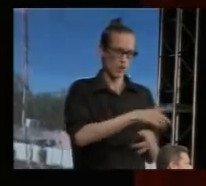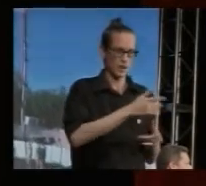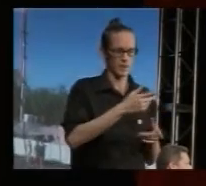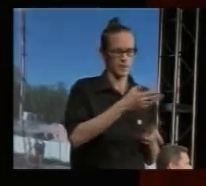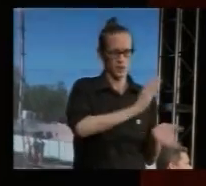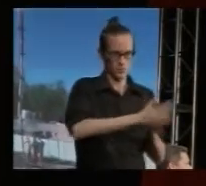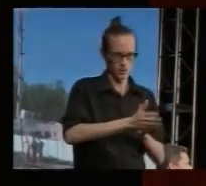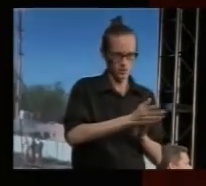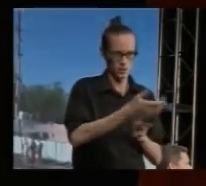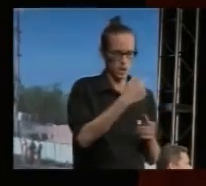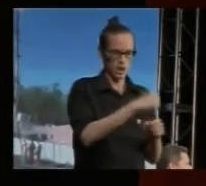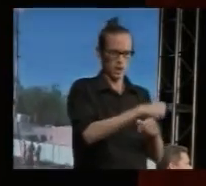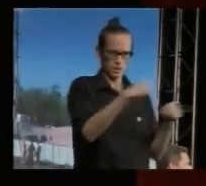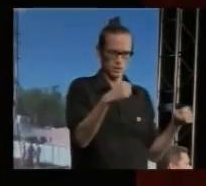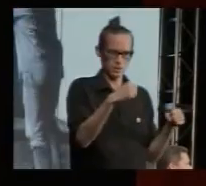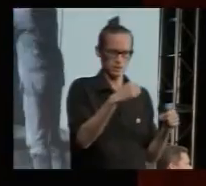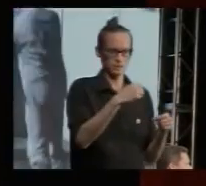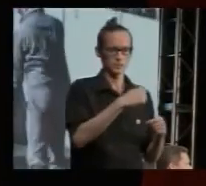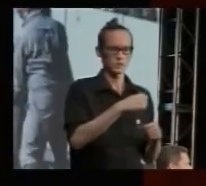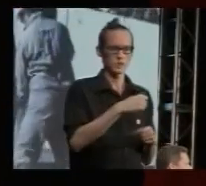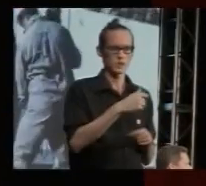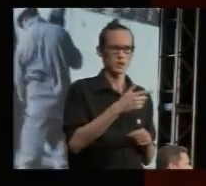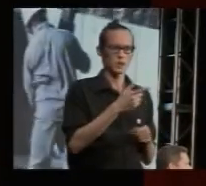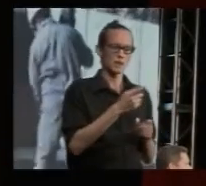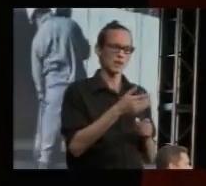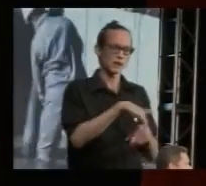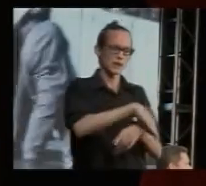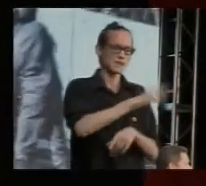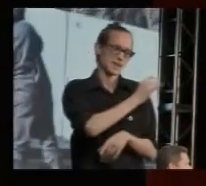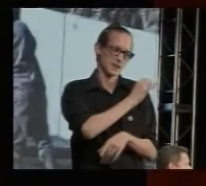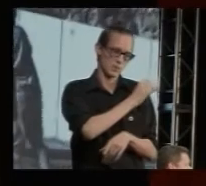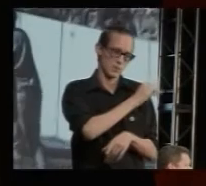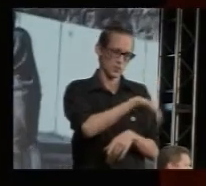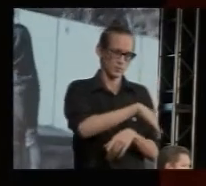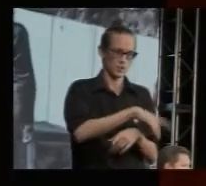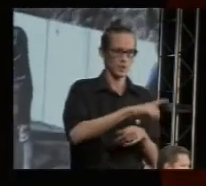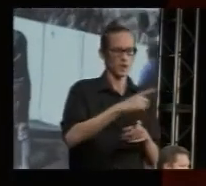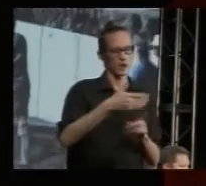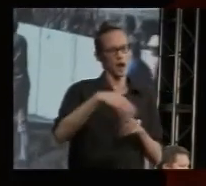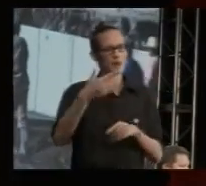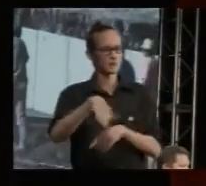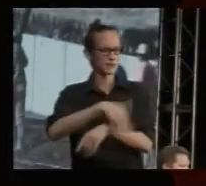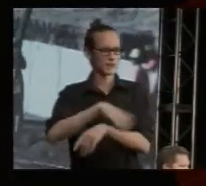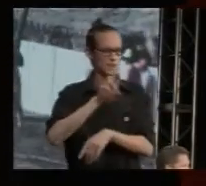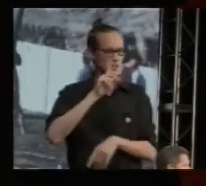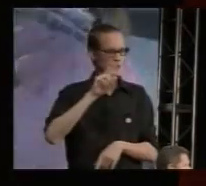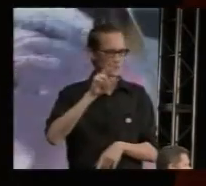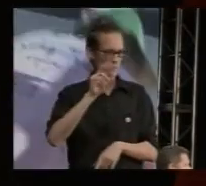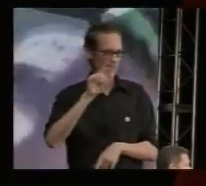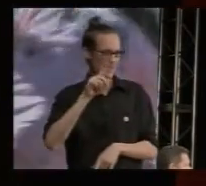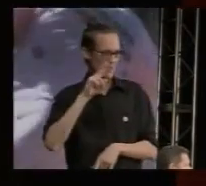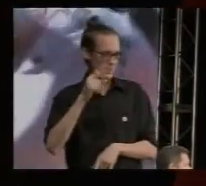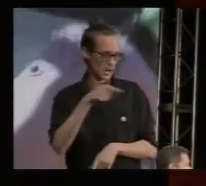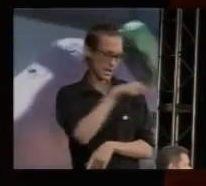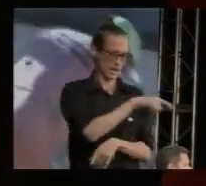más amplia y confortable que la que teníamos en calle Rivadavia. También seguimos trabajando en la red de detección temprana, en el